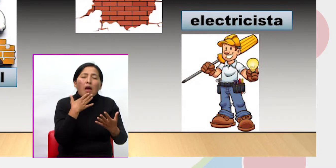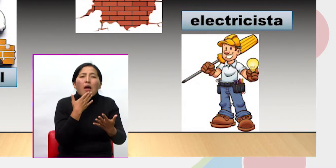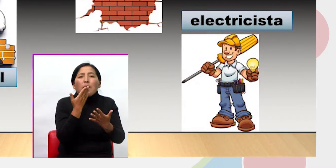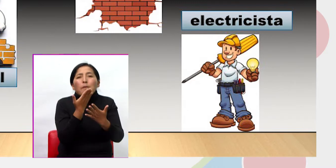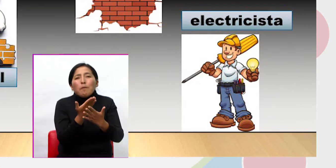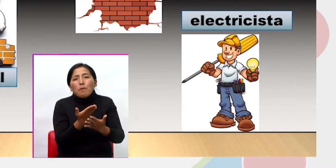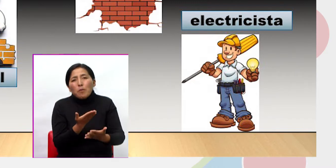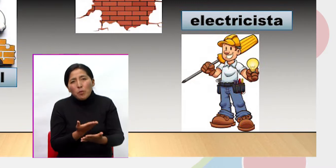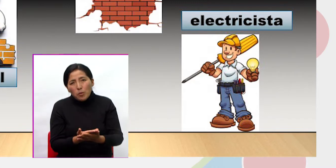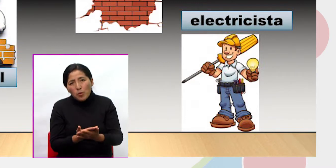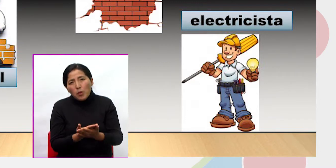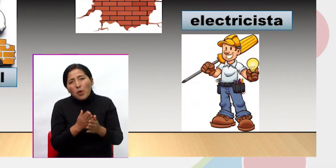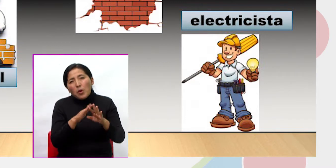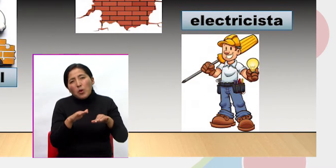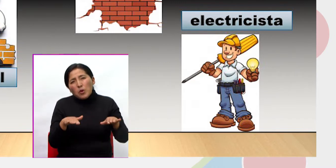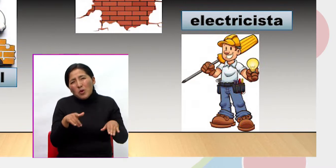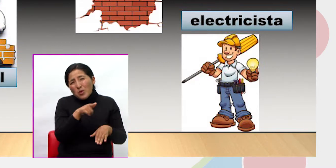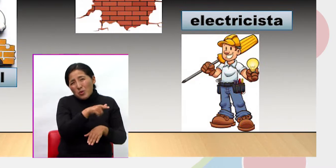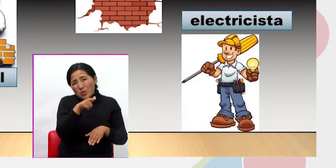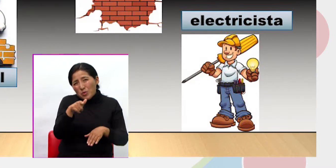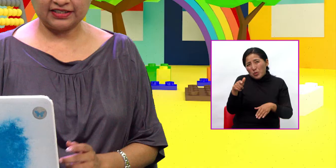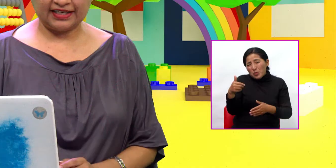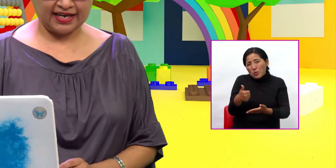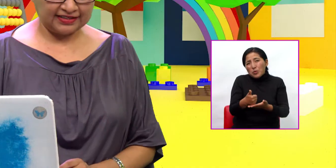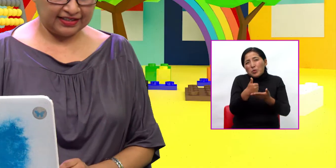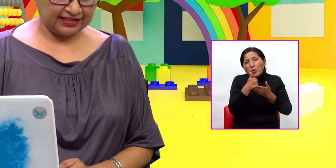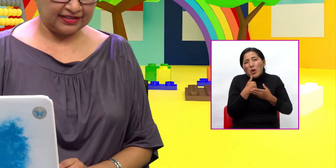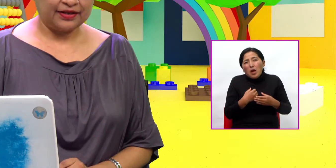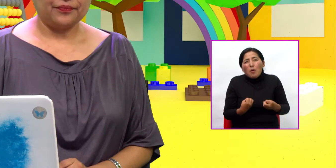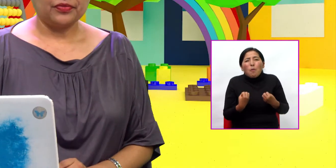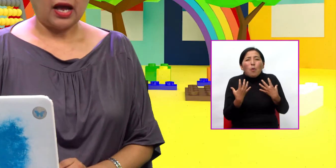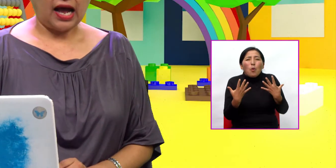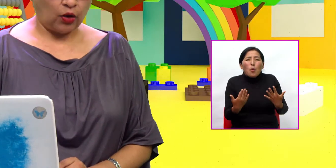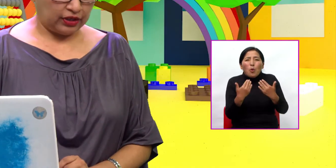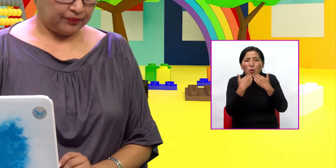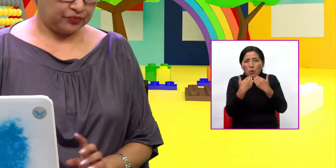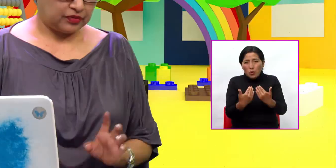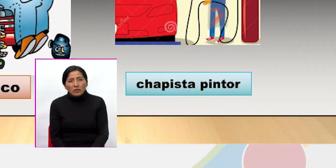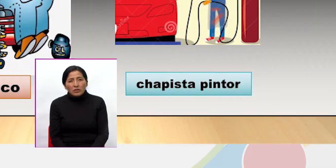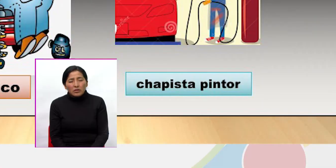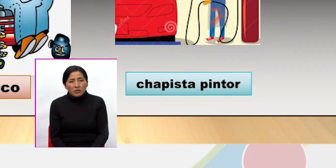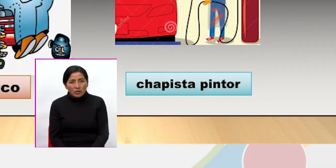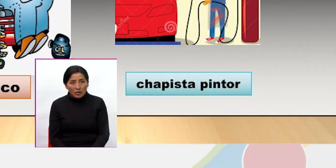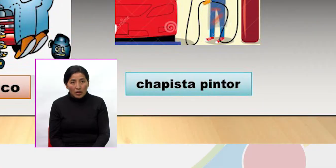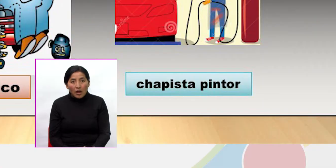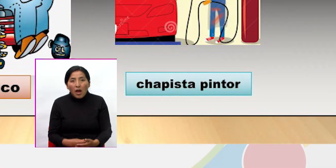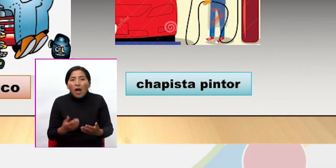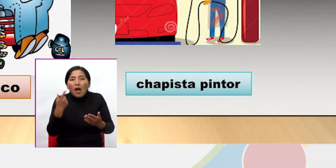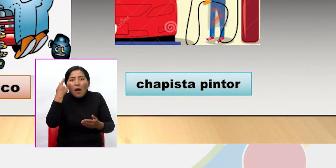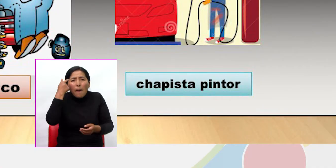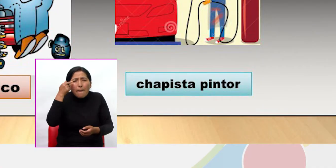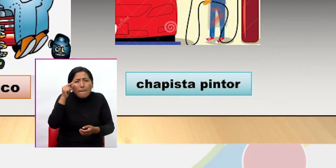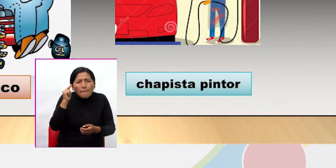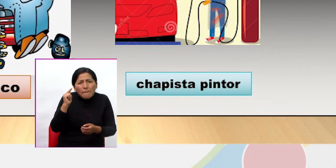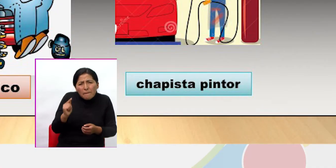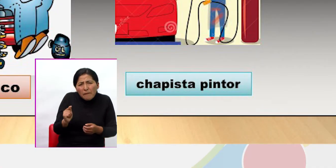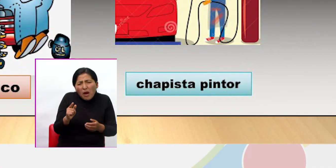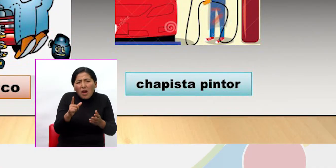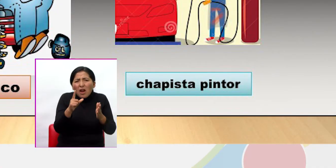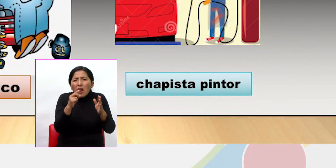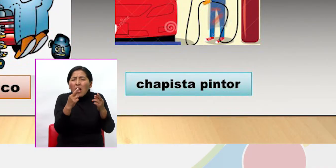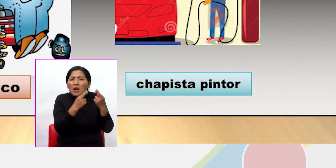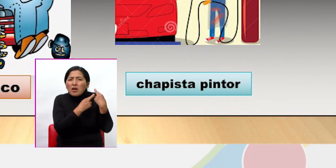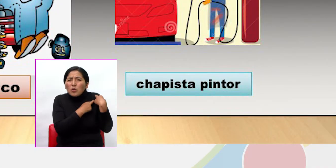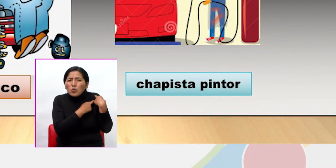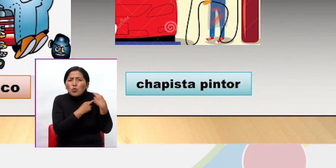Que ustedes estén colaborándome Muchas gracias Ahora Para el punto número cinco